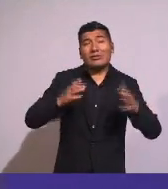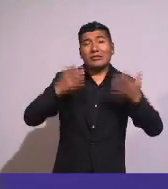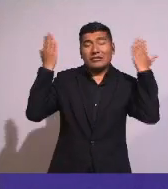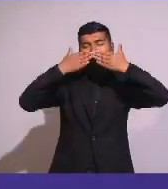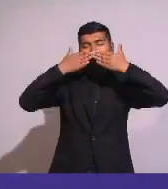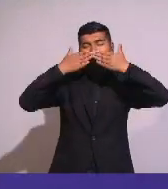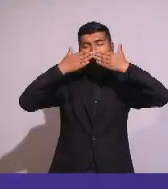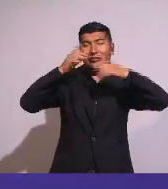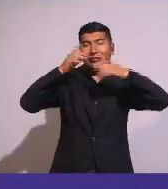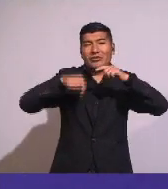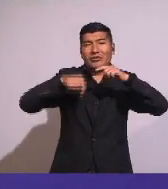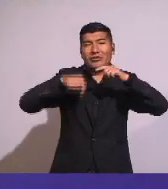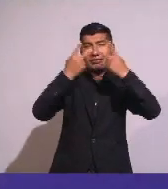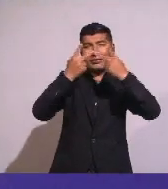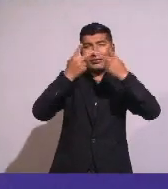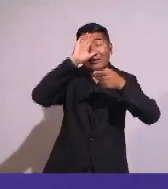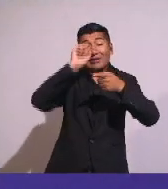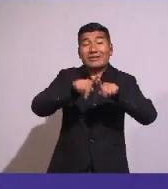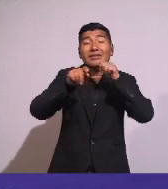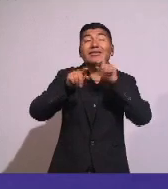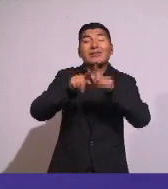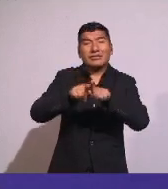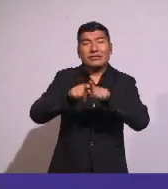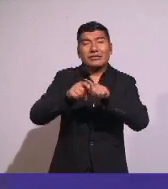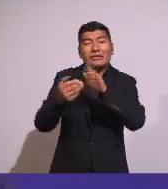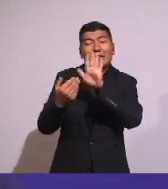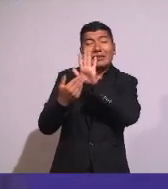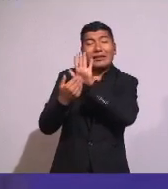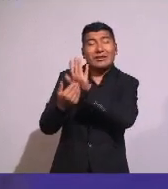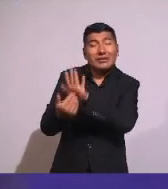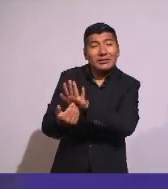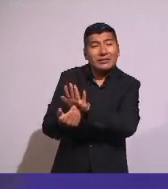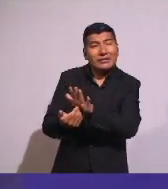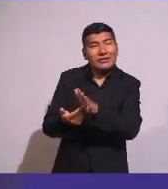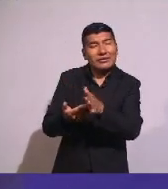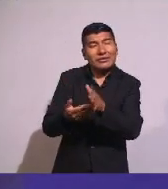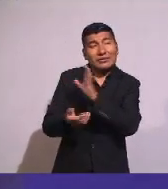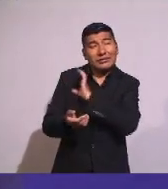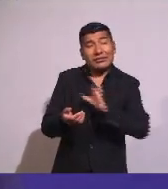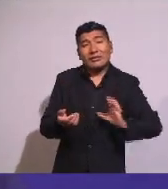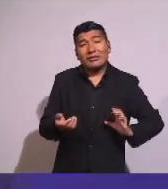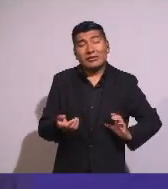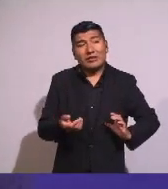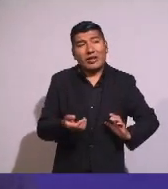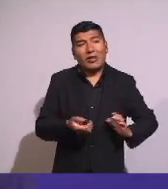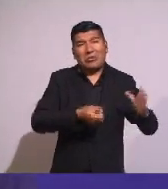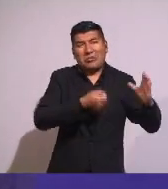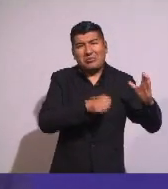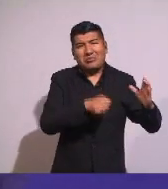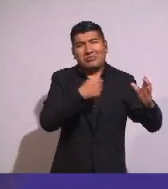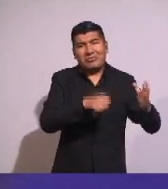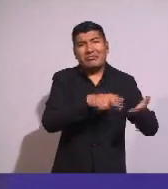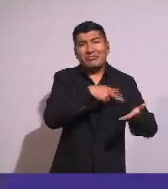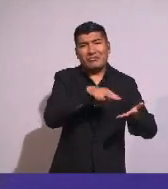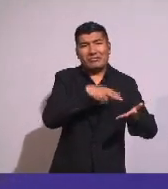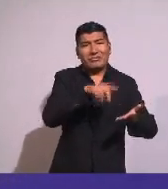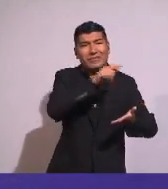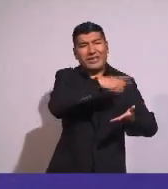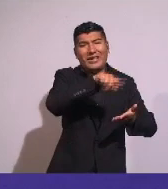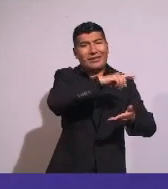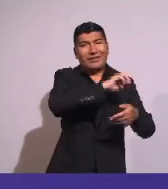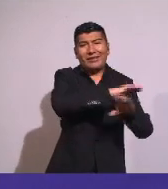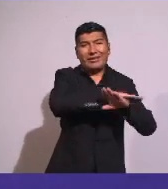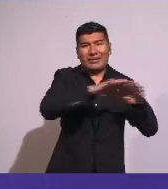otros como hermanos que discrimina cristianos de folclore pero que no han sido